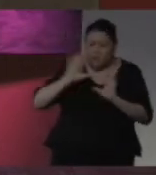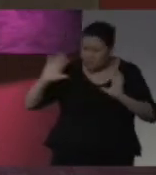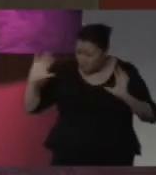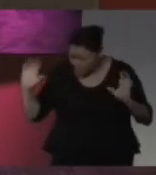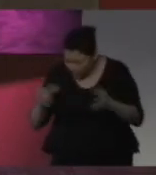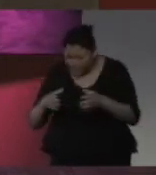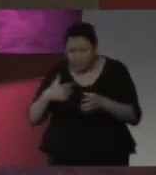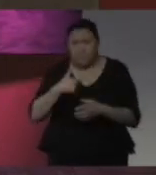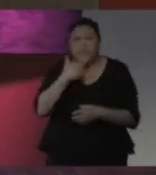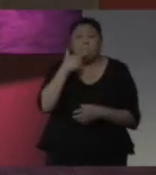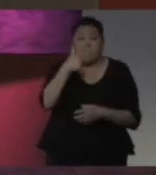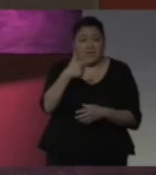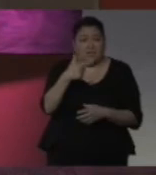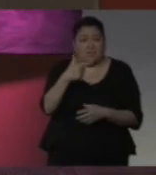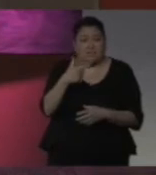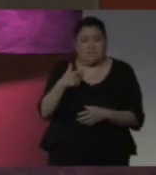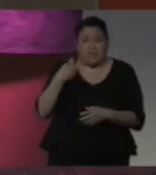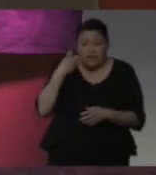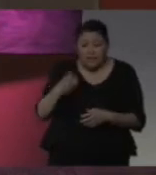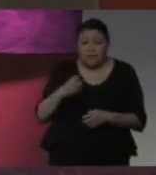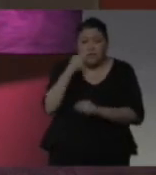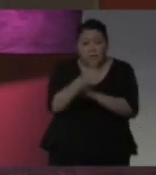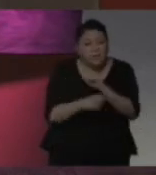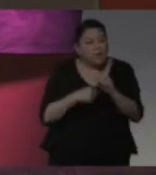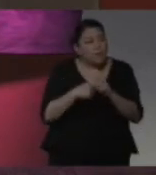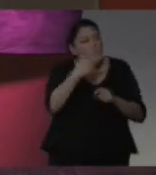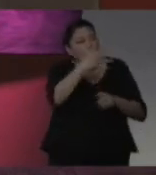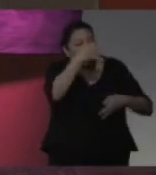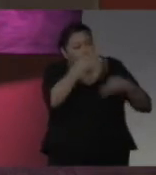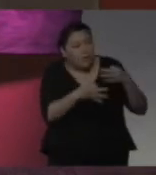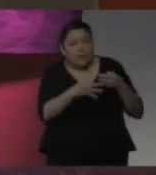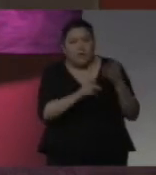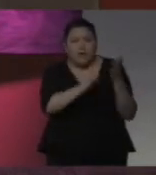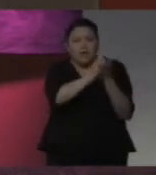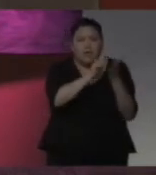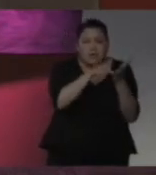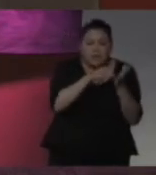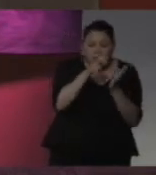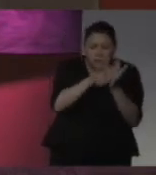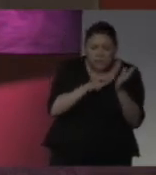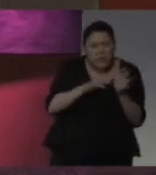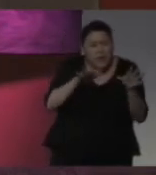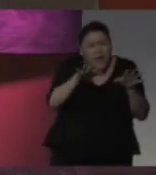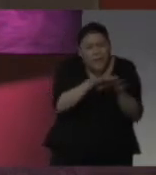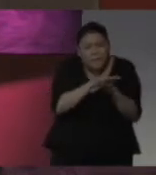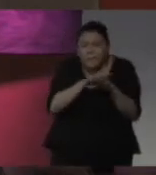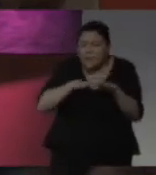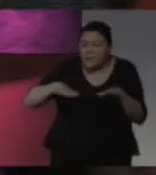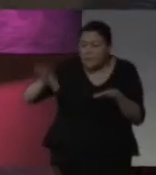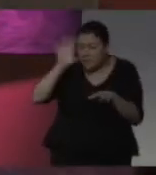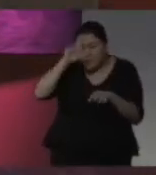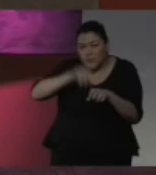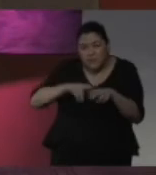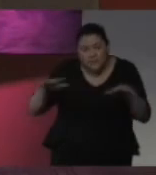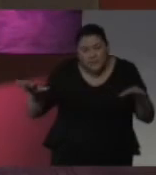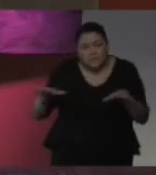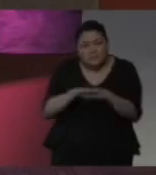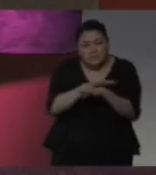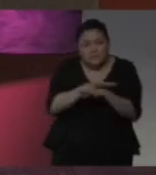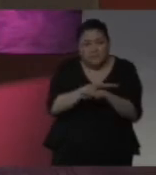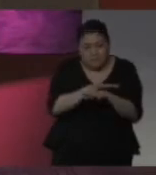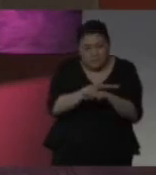y de sí buscar una justicia transformadora o transformativa, no sé cómo llamarlo, no vertical,